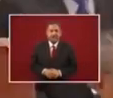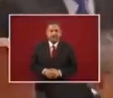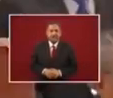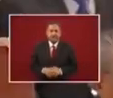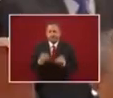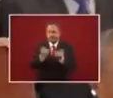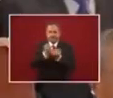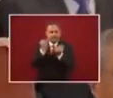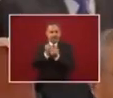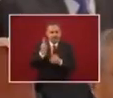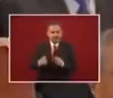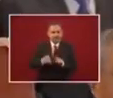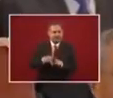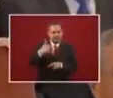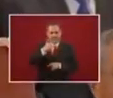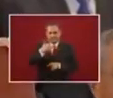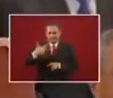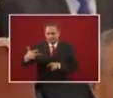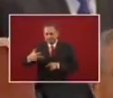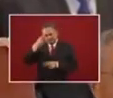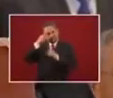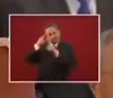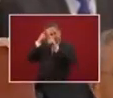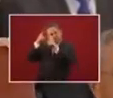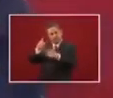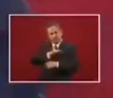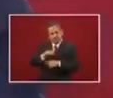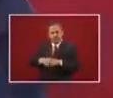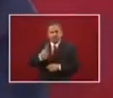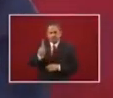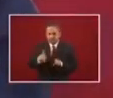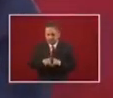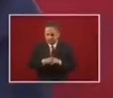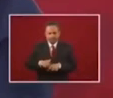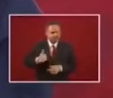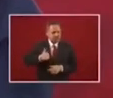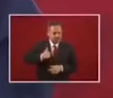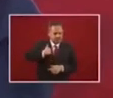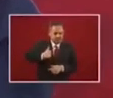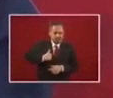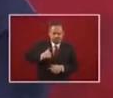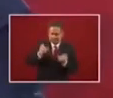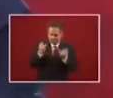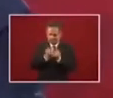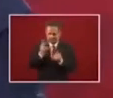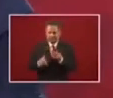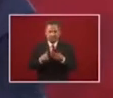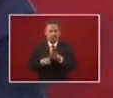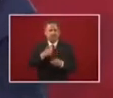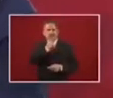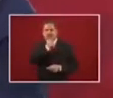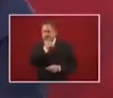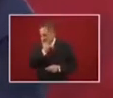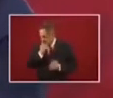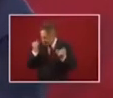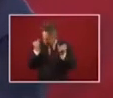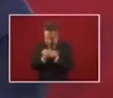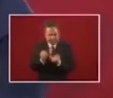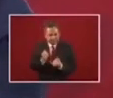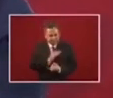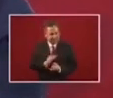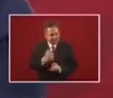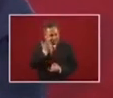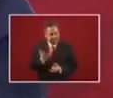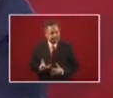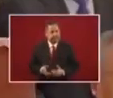como en Dinamarca, así aspiramos, como en Canadá, como en el Reino Unido.